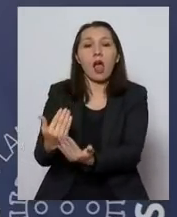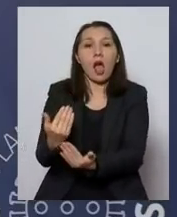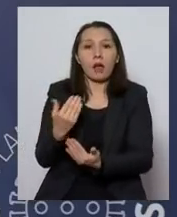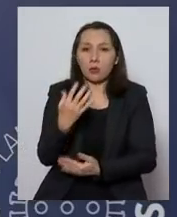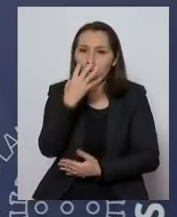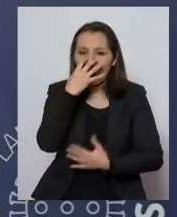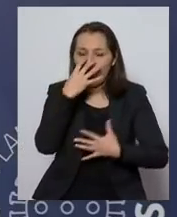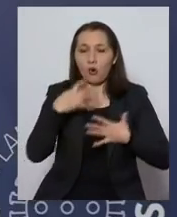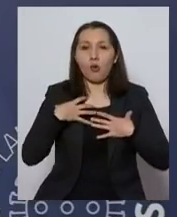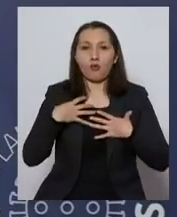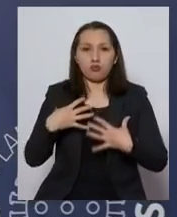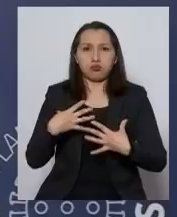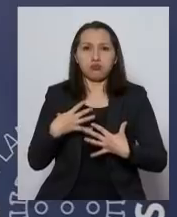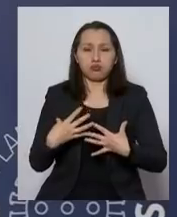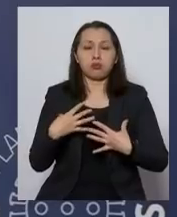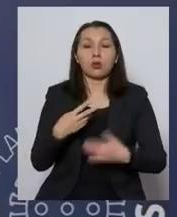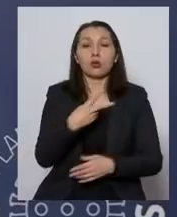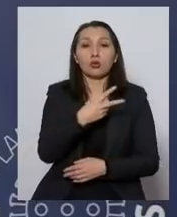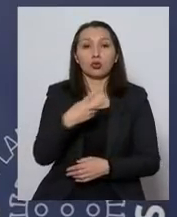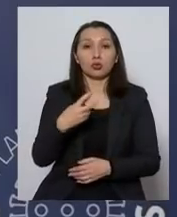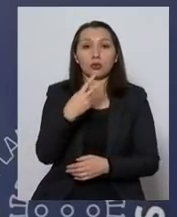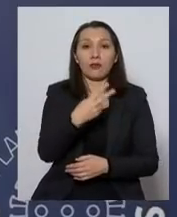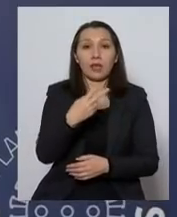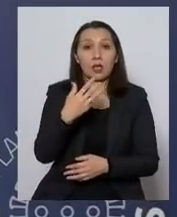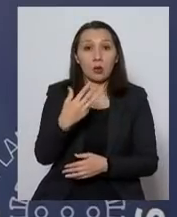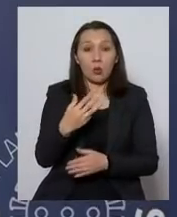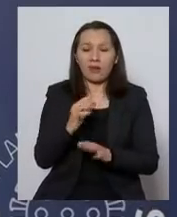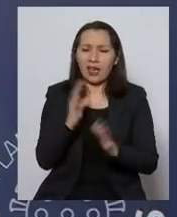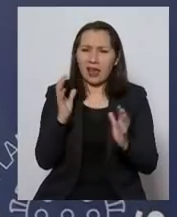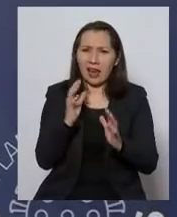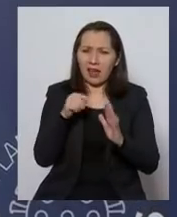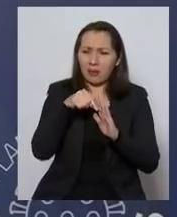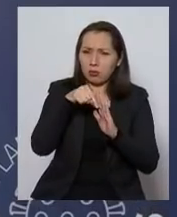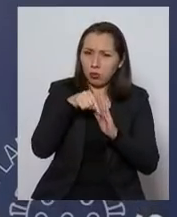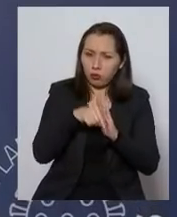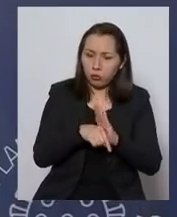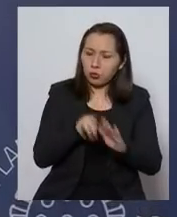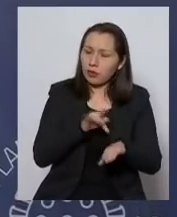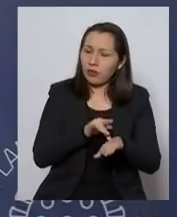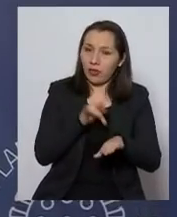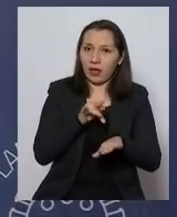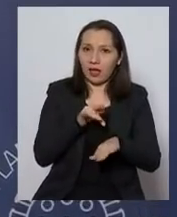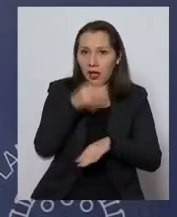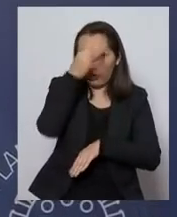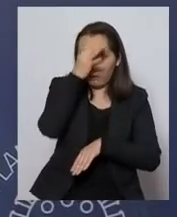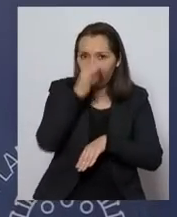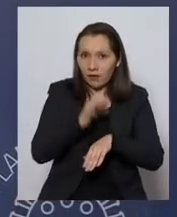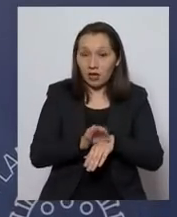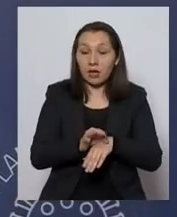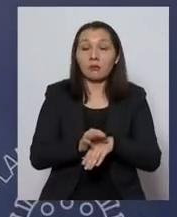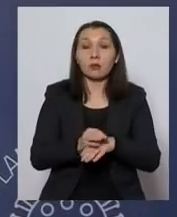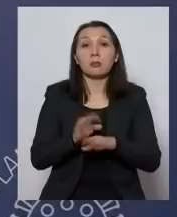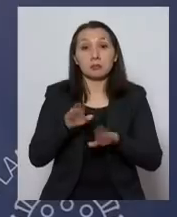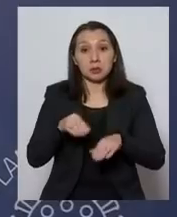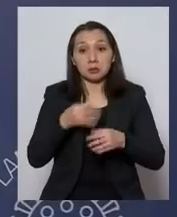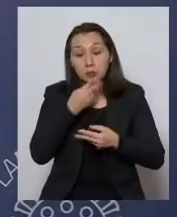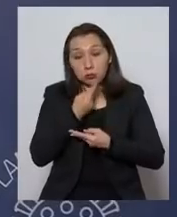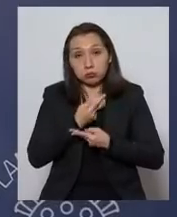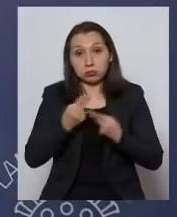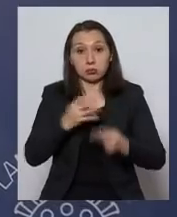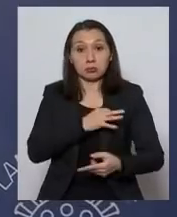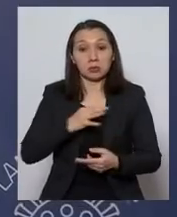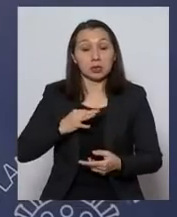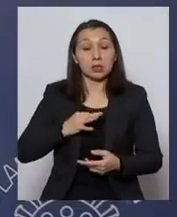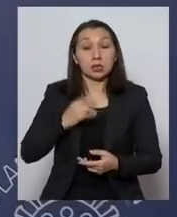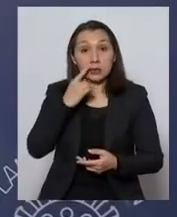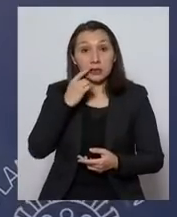de ventilación mecánica y 229 se encuentran en estado crítico. Tal como lo anunció el ministro, todos